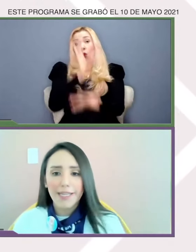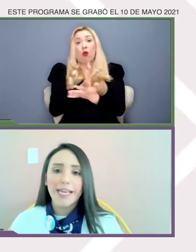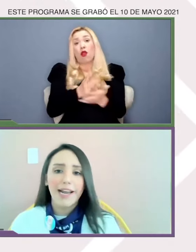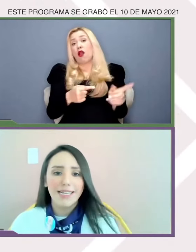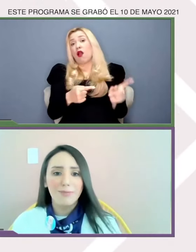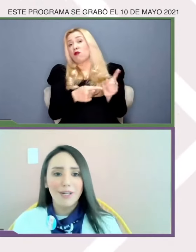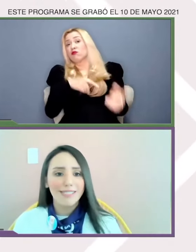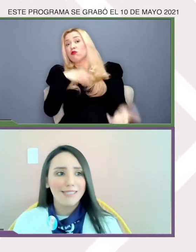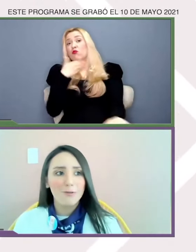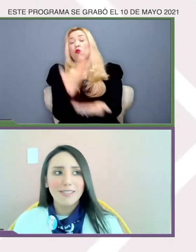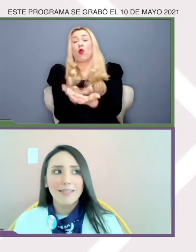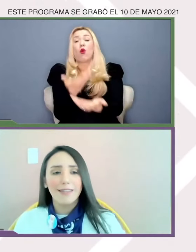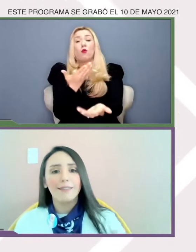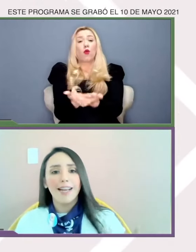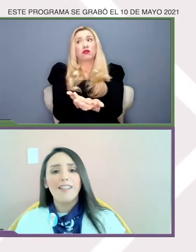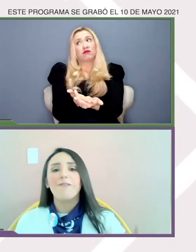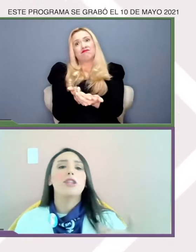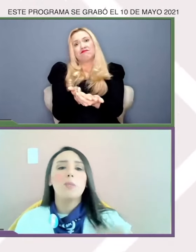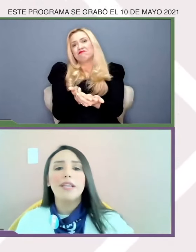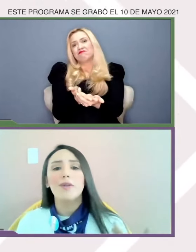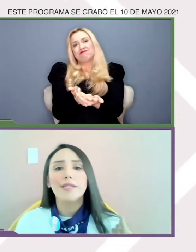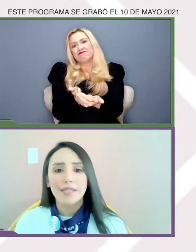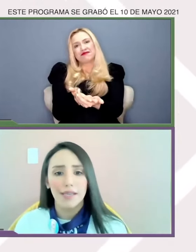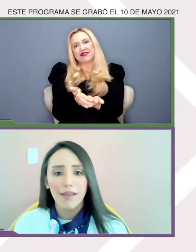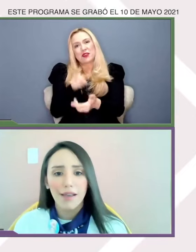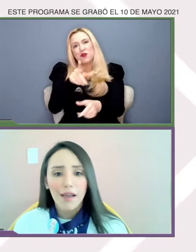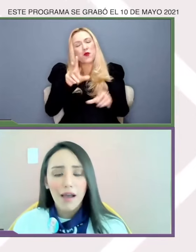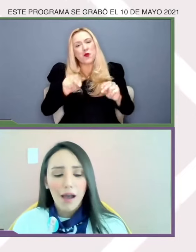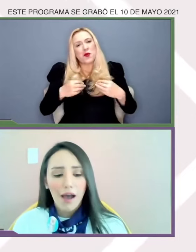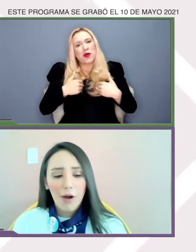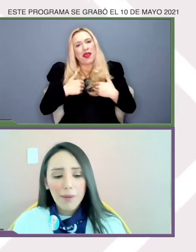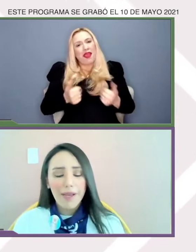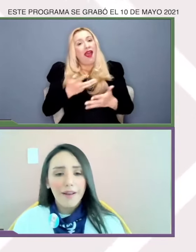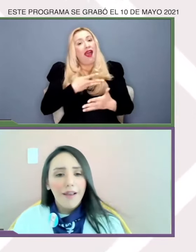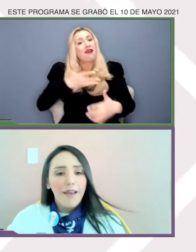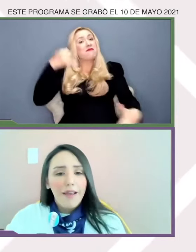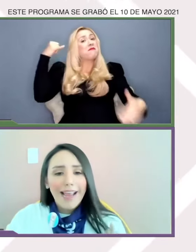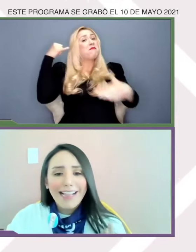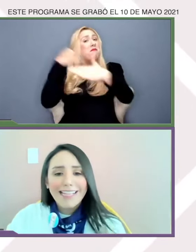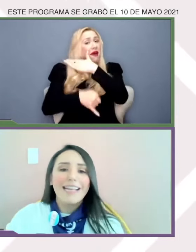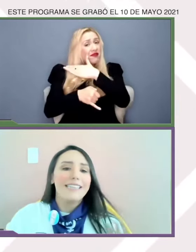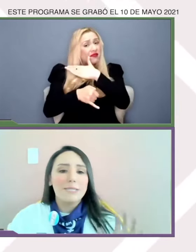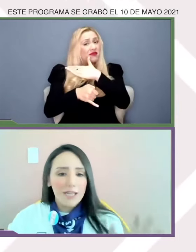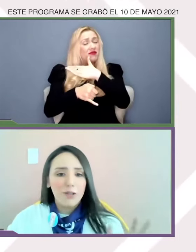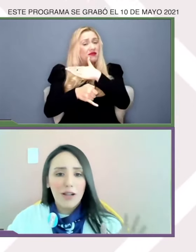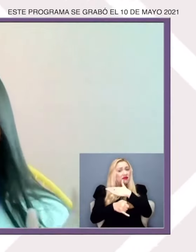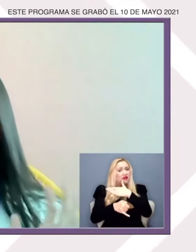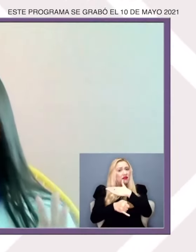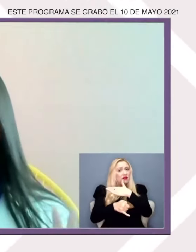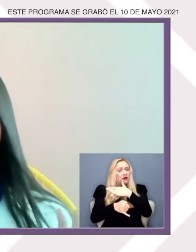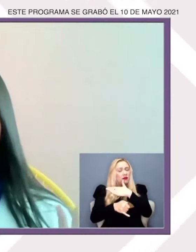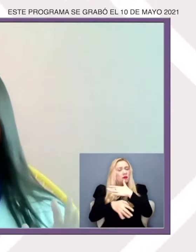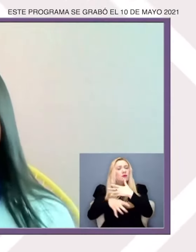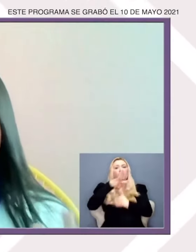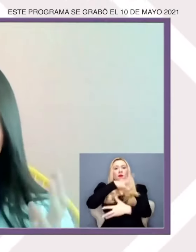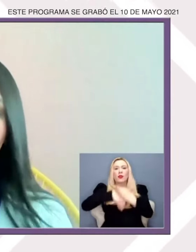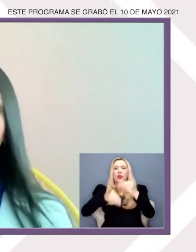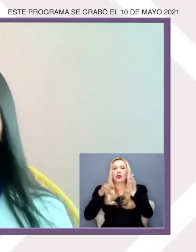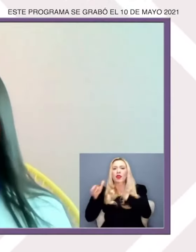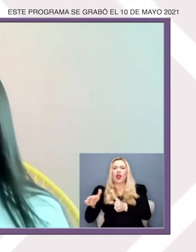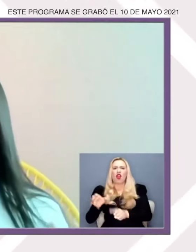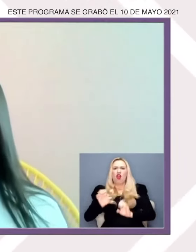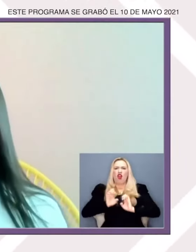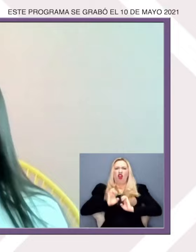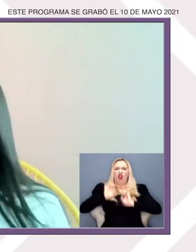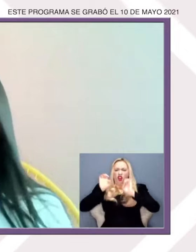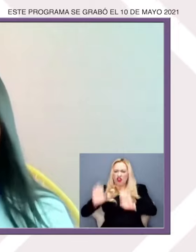propuesta para erradicarlas, pues no es entender el fenómeno en sí. Ahora bien, respecto al tema de los crímenes de odio,